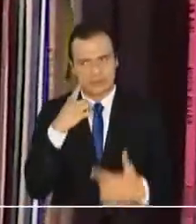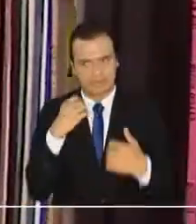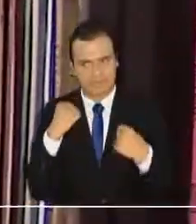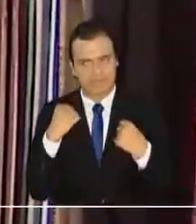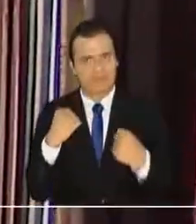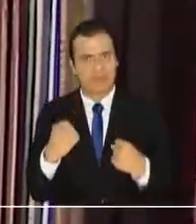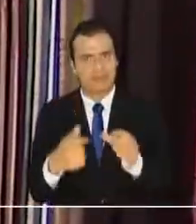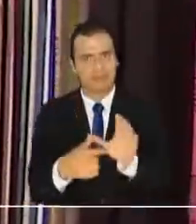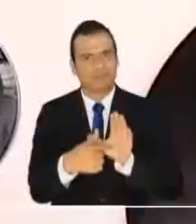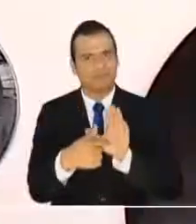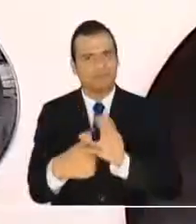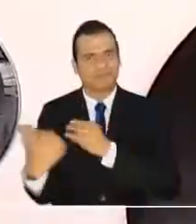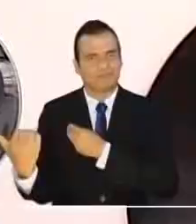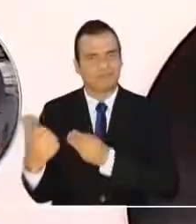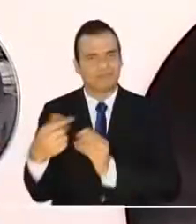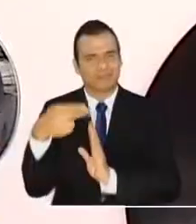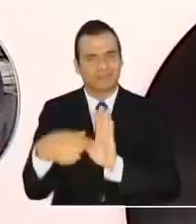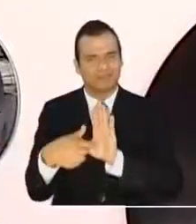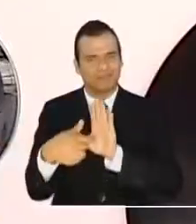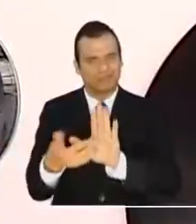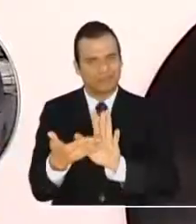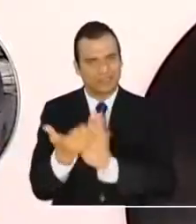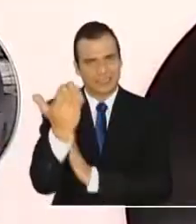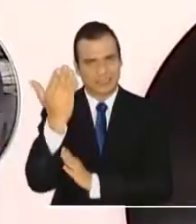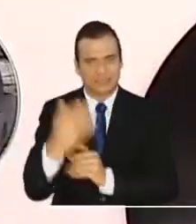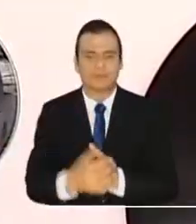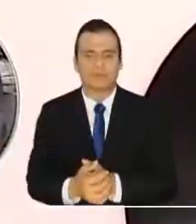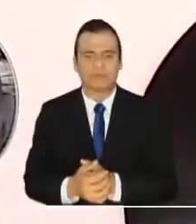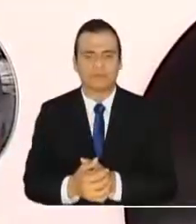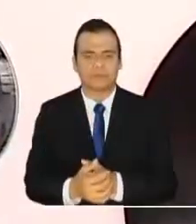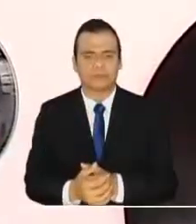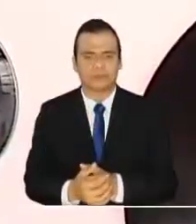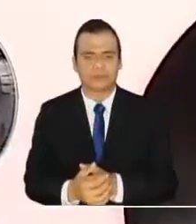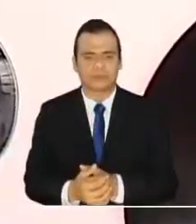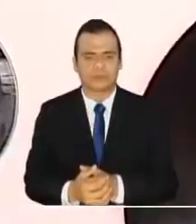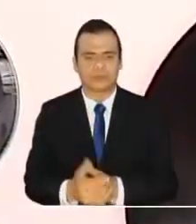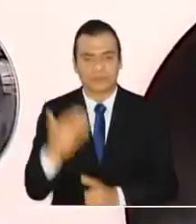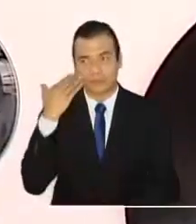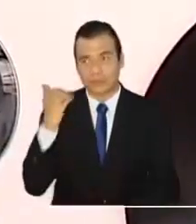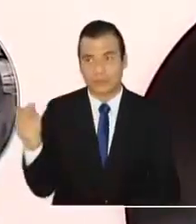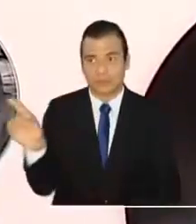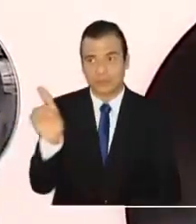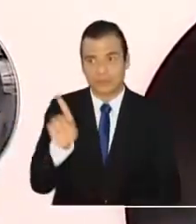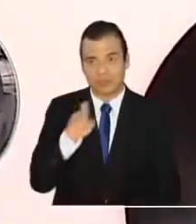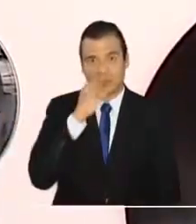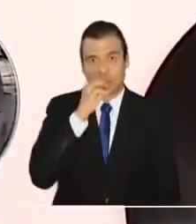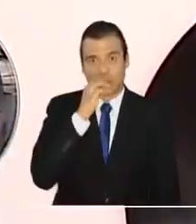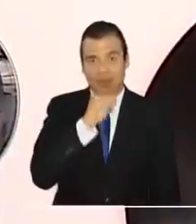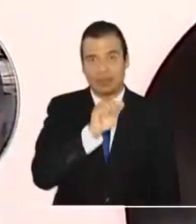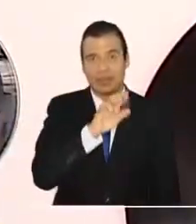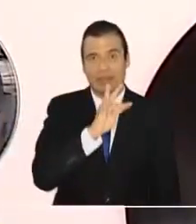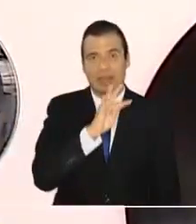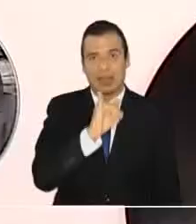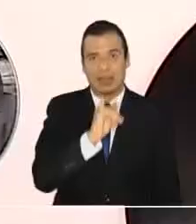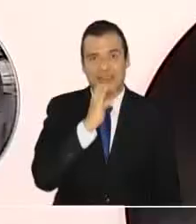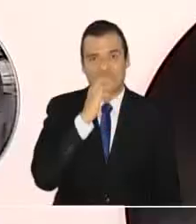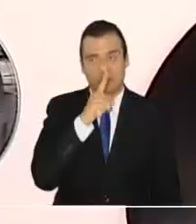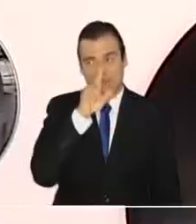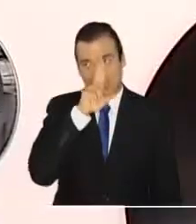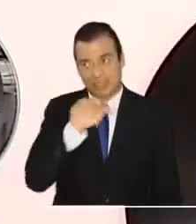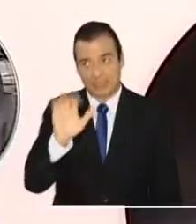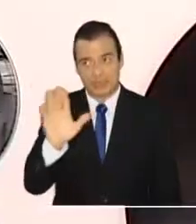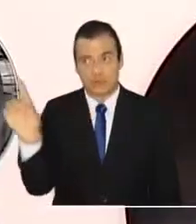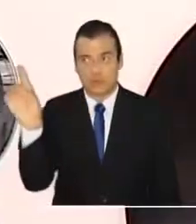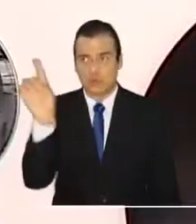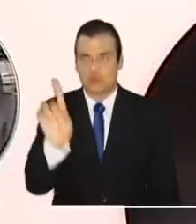musical afrolatino. Tener aquí a Eloísa Valdés, la hija del gran Arti Valdés, pues representa un orgullo enorme para el